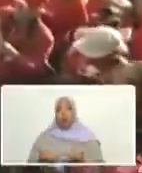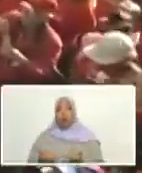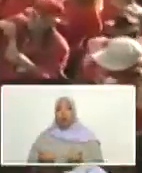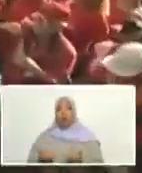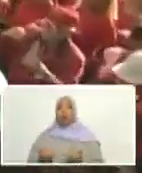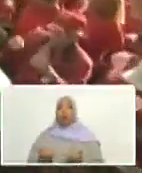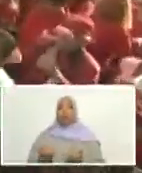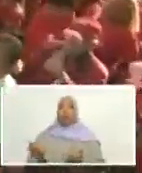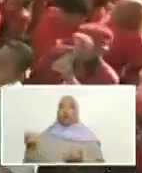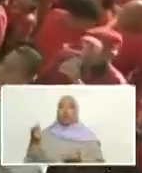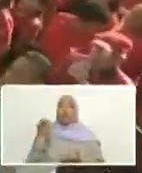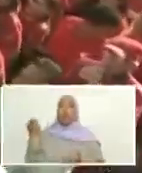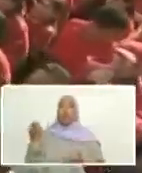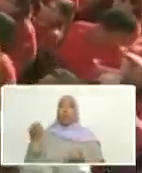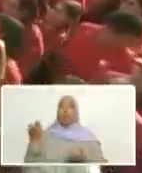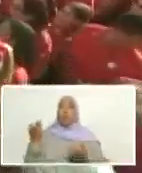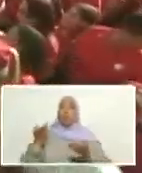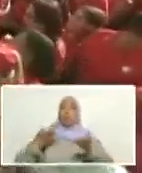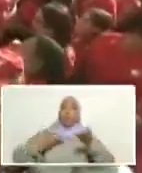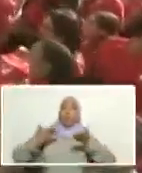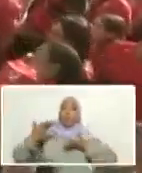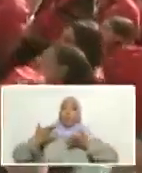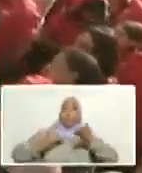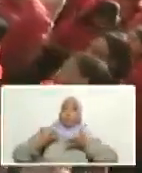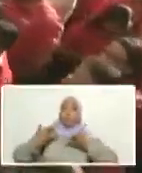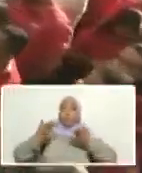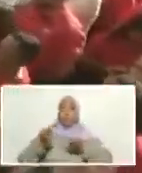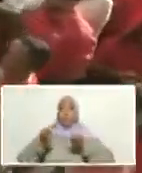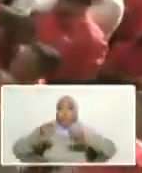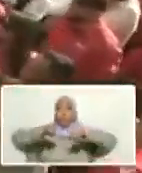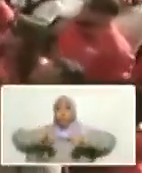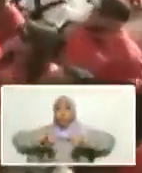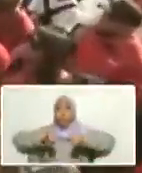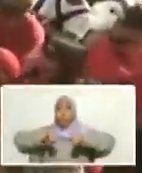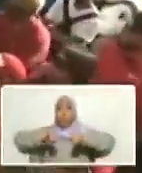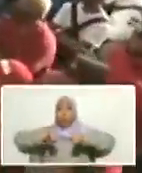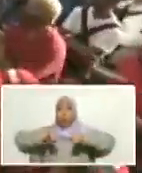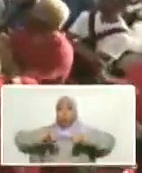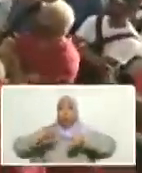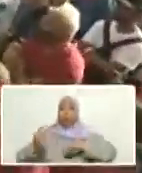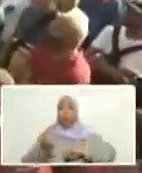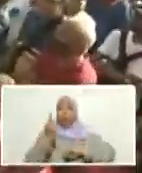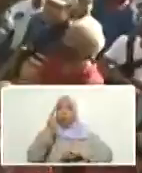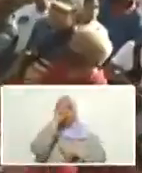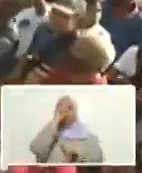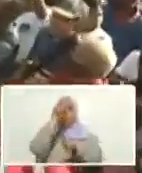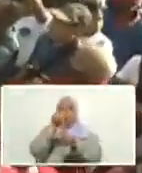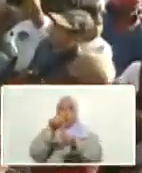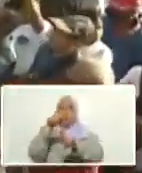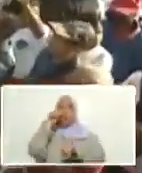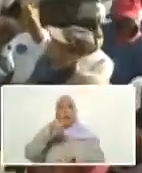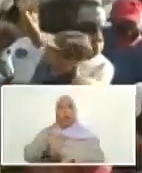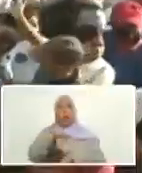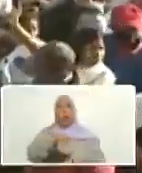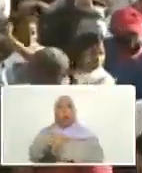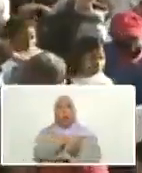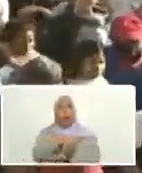vamos por las sanciones, vamos por el bloqueo y tenemos un solo destino, el pueblo en la